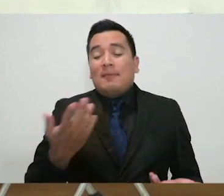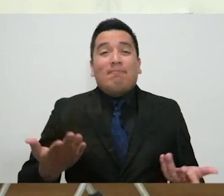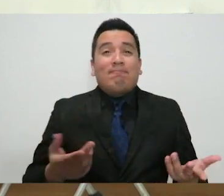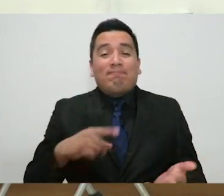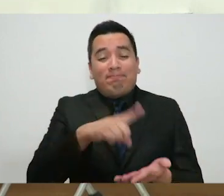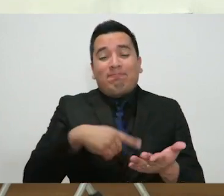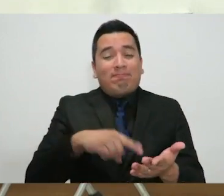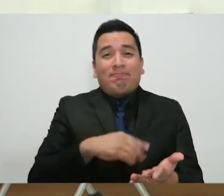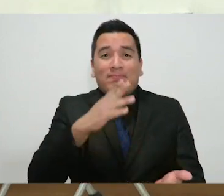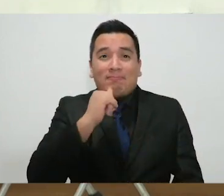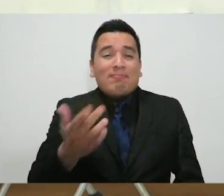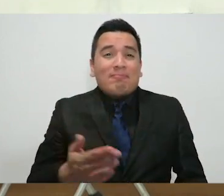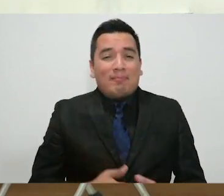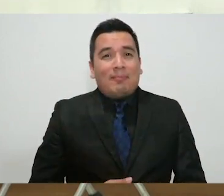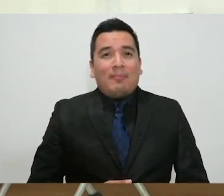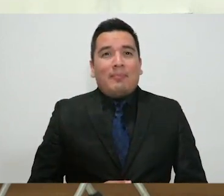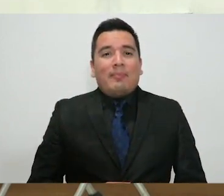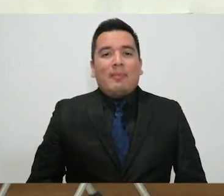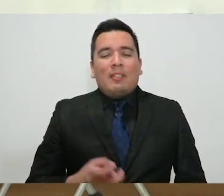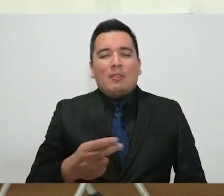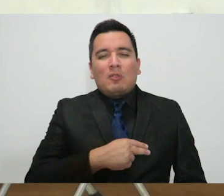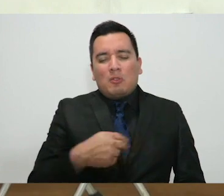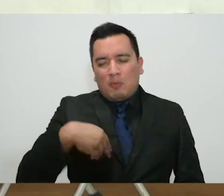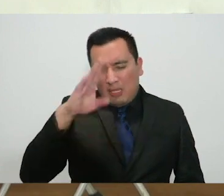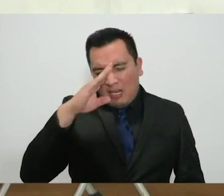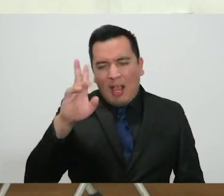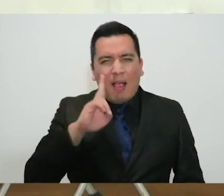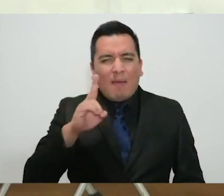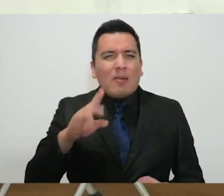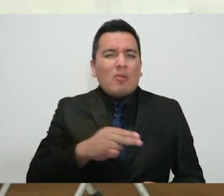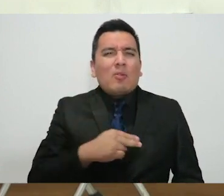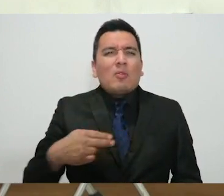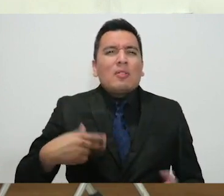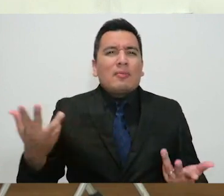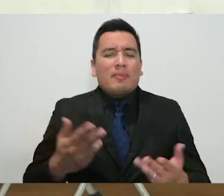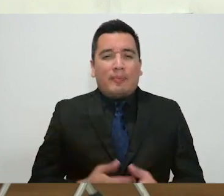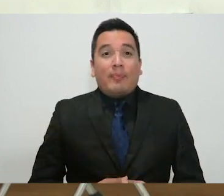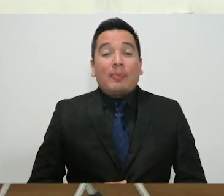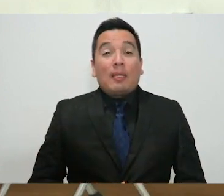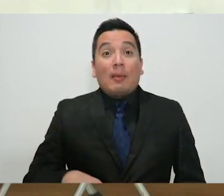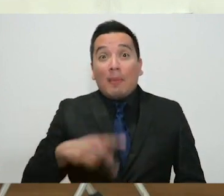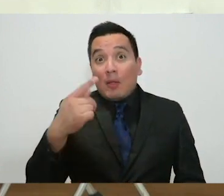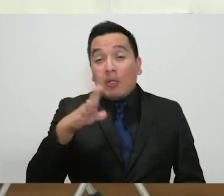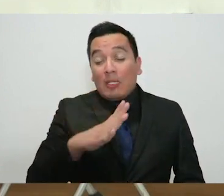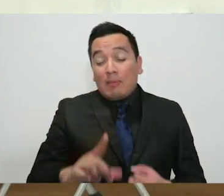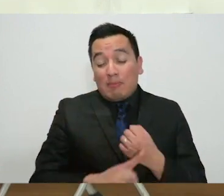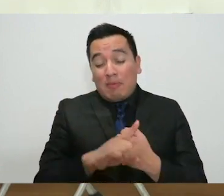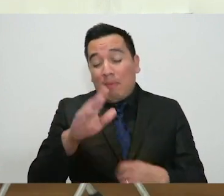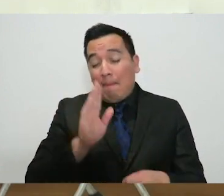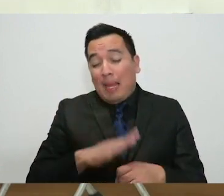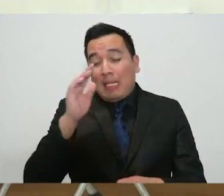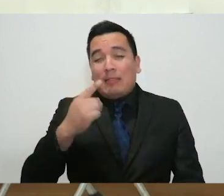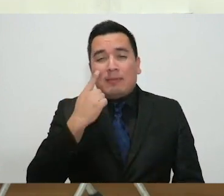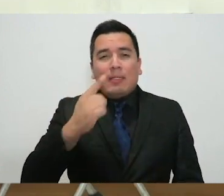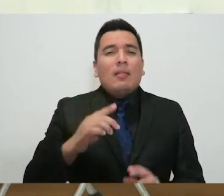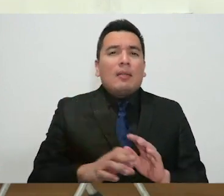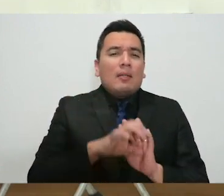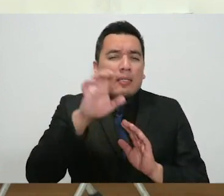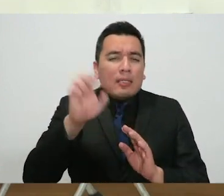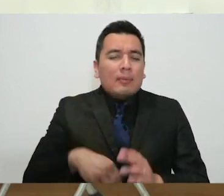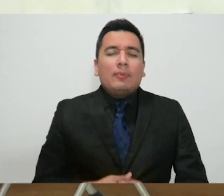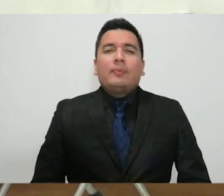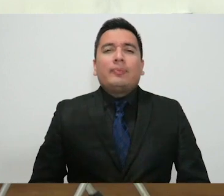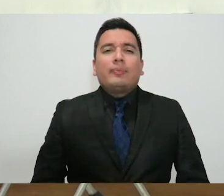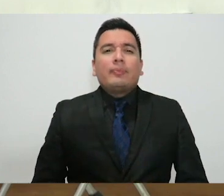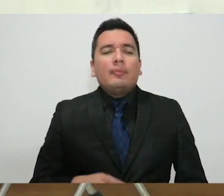sin votar. Ahí tendríamos que ver cómo le hacemos. Pero esta agenda es mucho mayor, es decir, se han dado pasos,